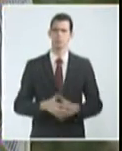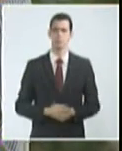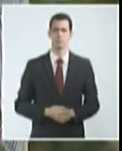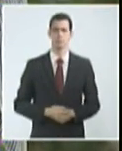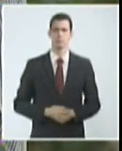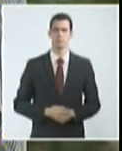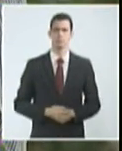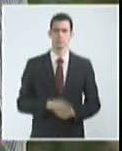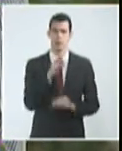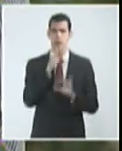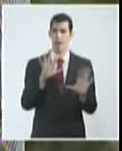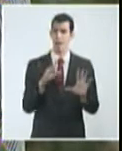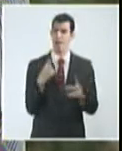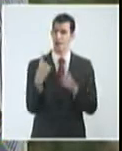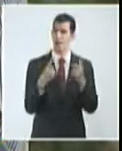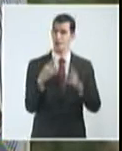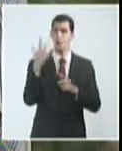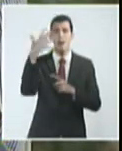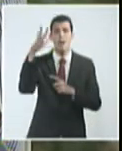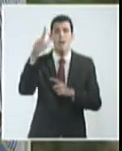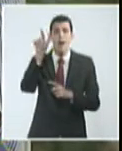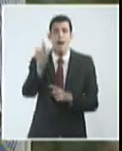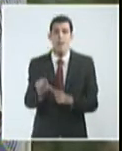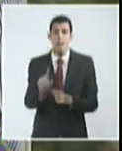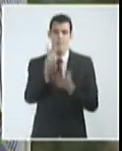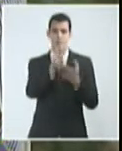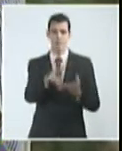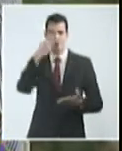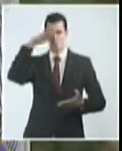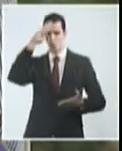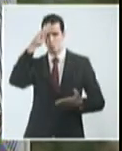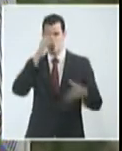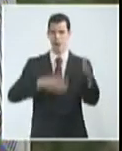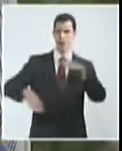con el objetivo, además de pasar una estancia en Cuba,